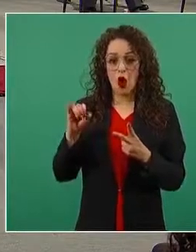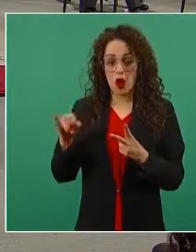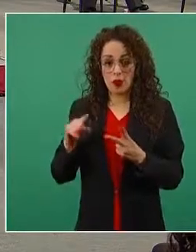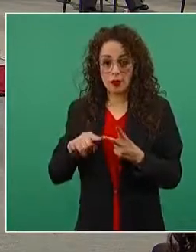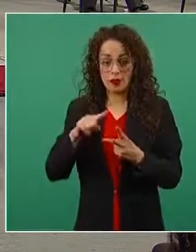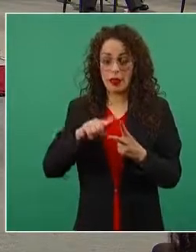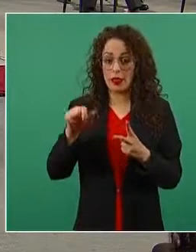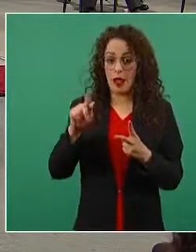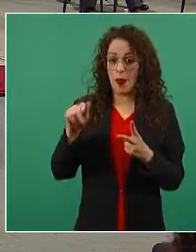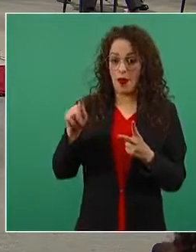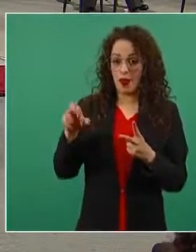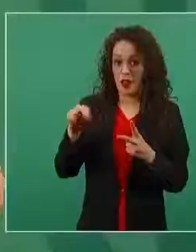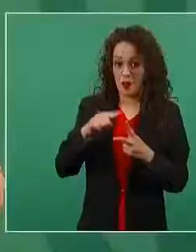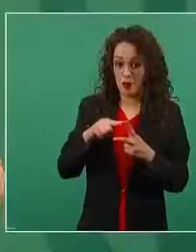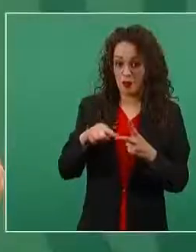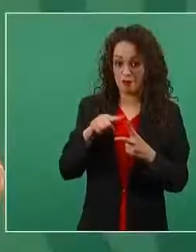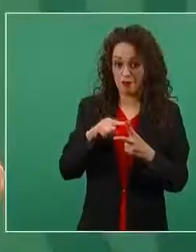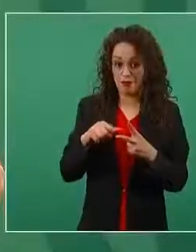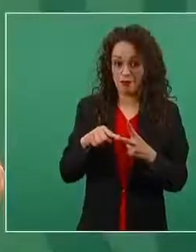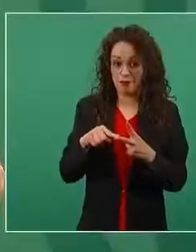y Zapatero.